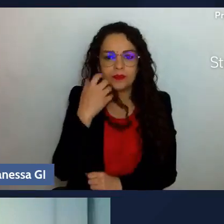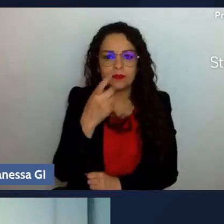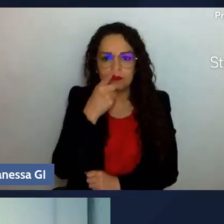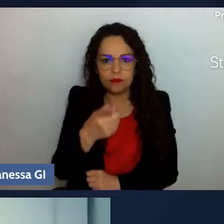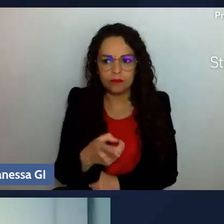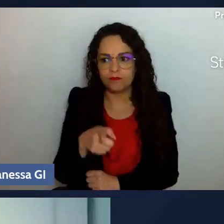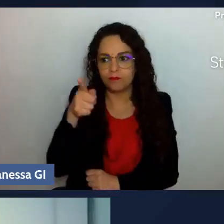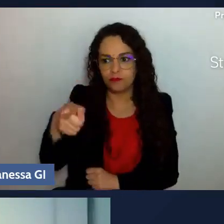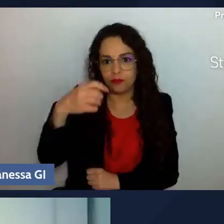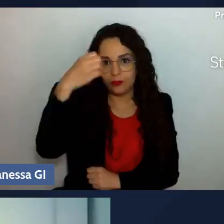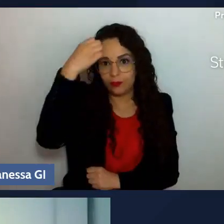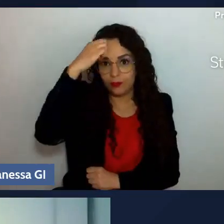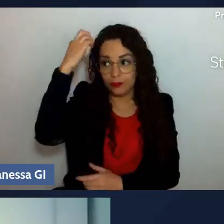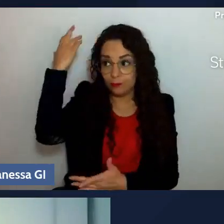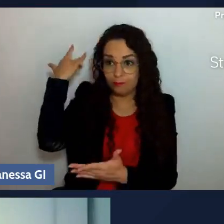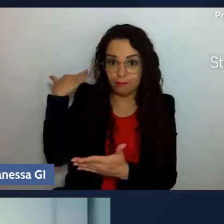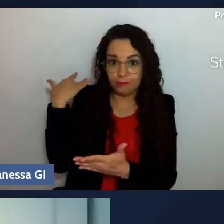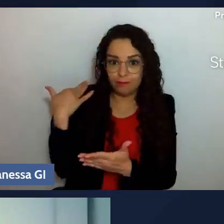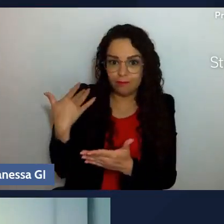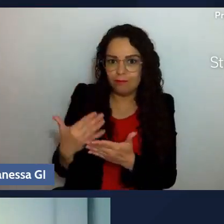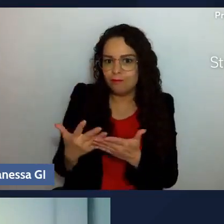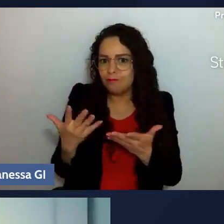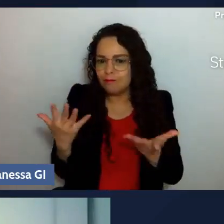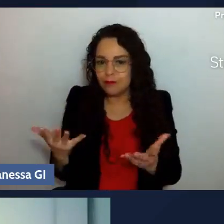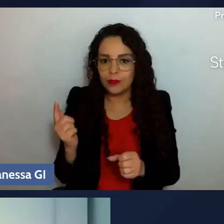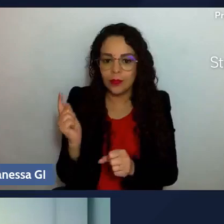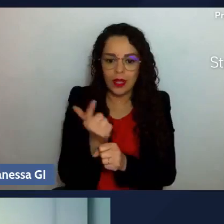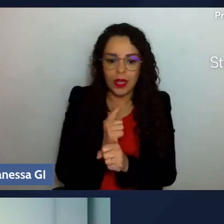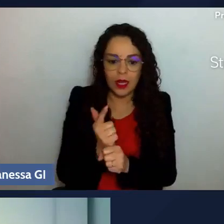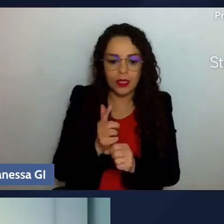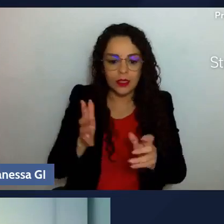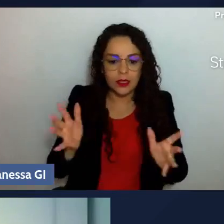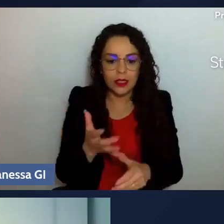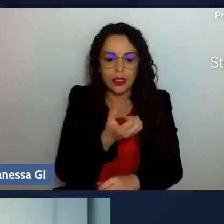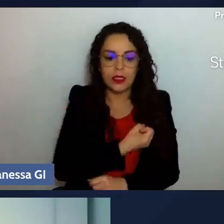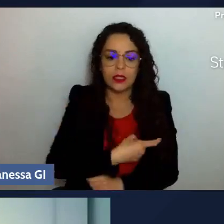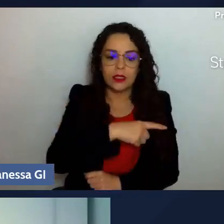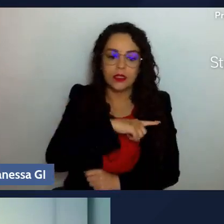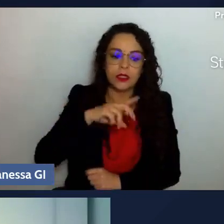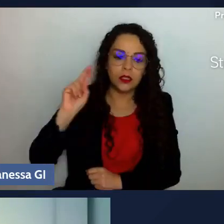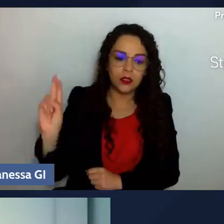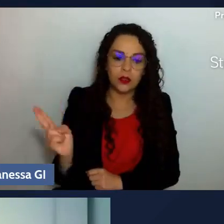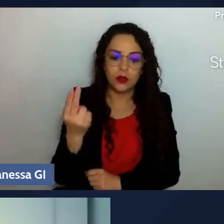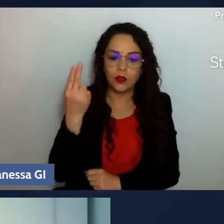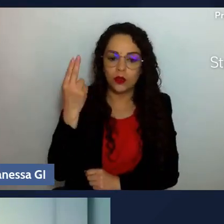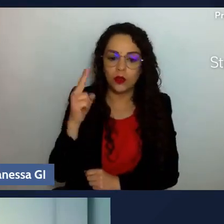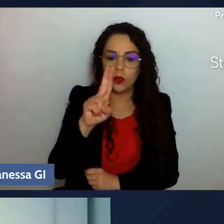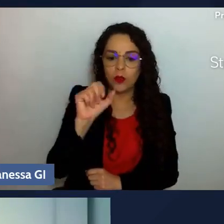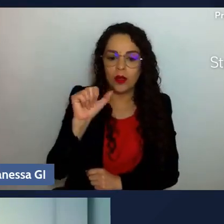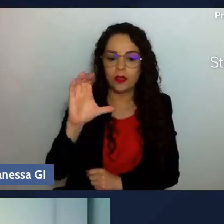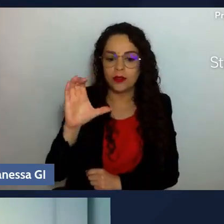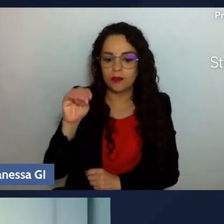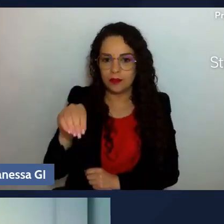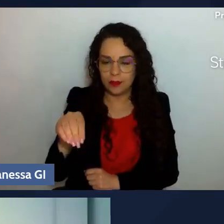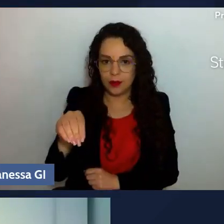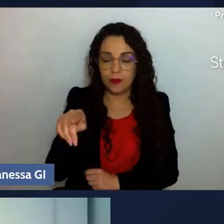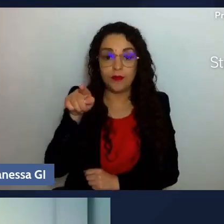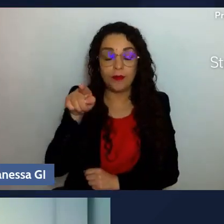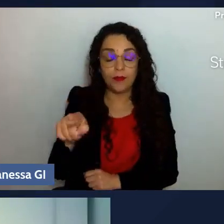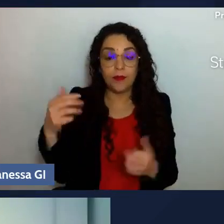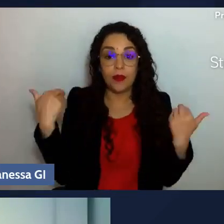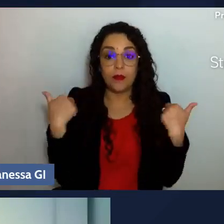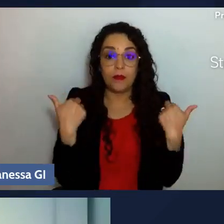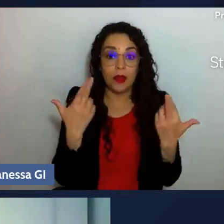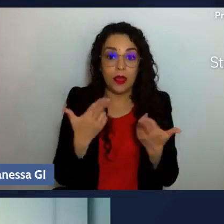trayectoria. Ella es licenciada en Promoción de la Salud por la Universidad Autónoma de la Ciudad de México. Es maestra en